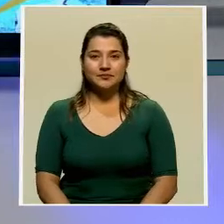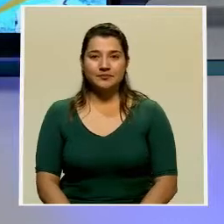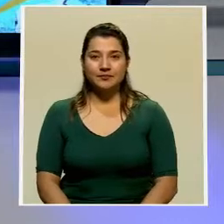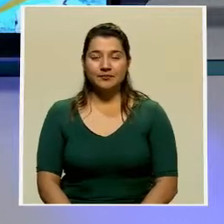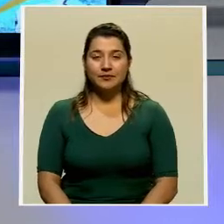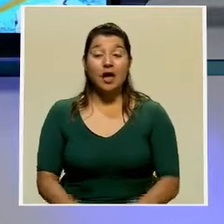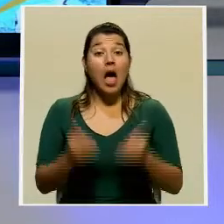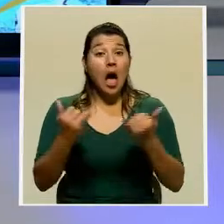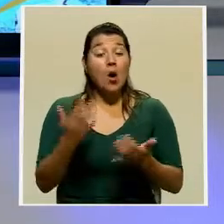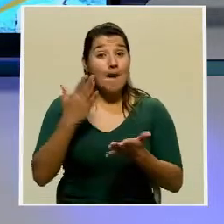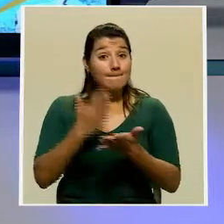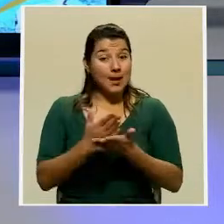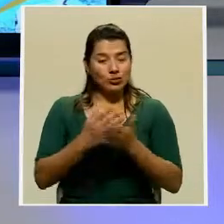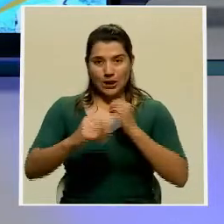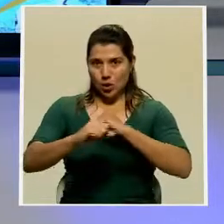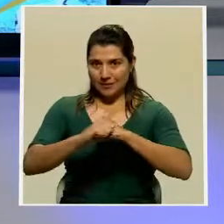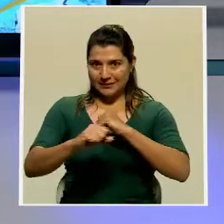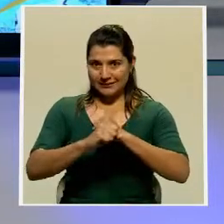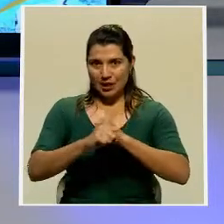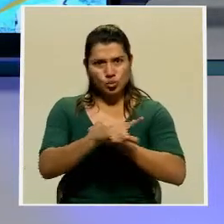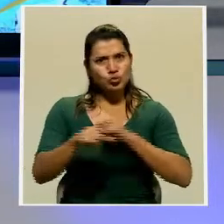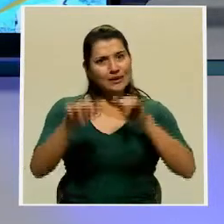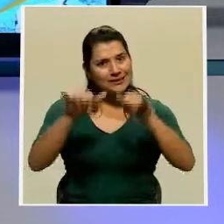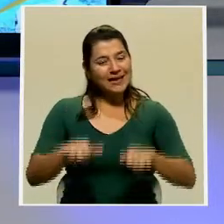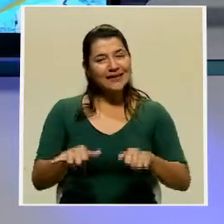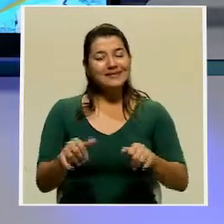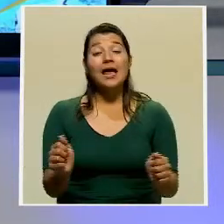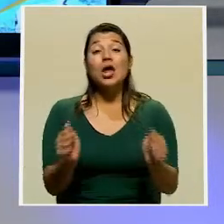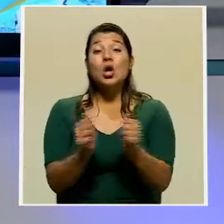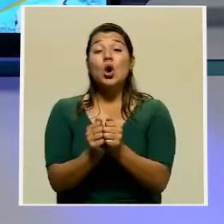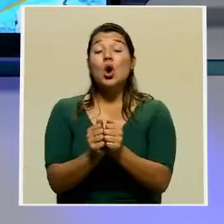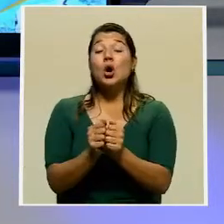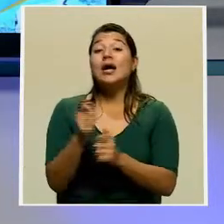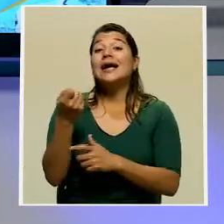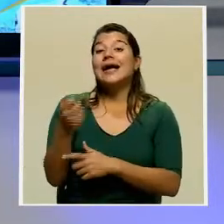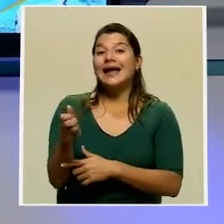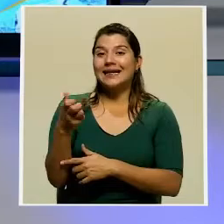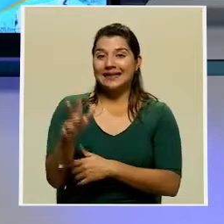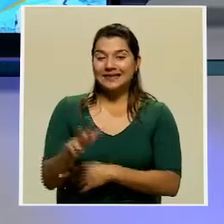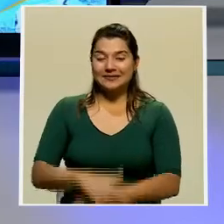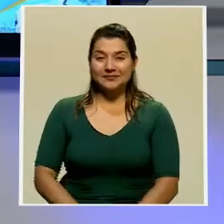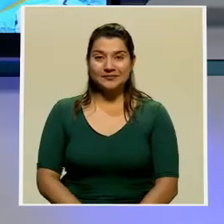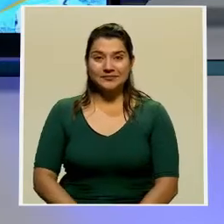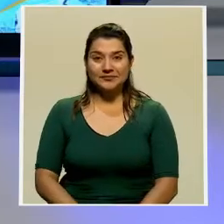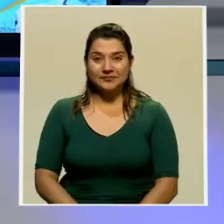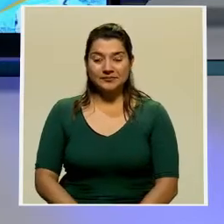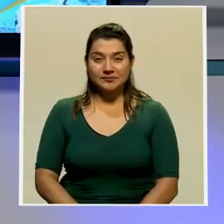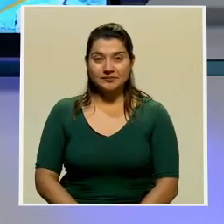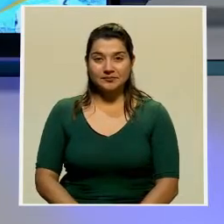Vamos ahora a una pausa comercial, pero quédese en la señal de Canal 13.